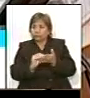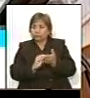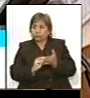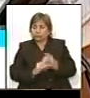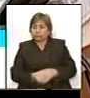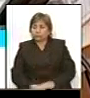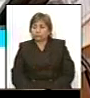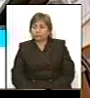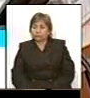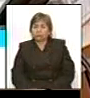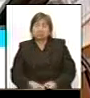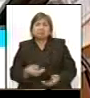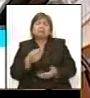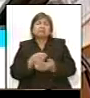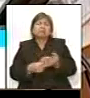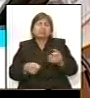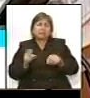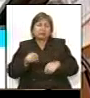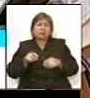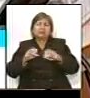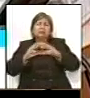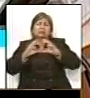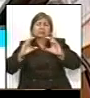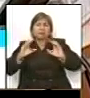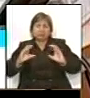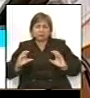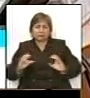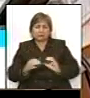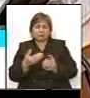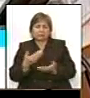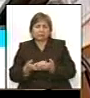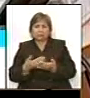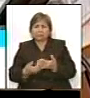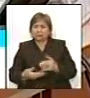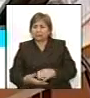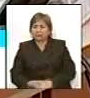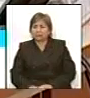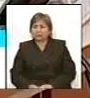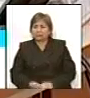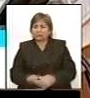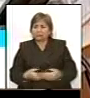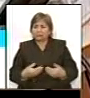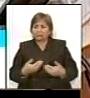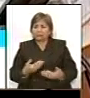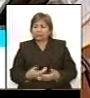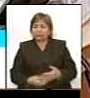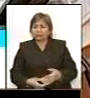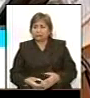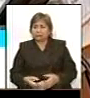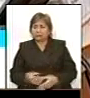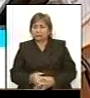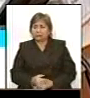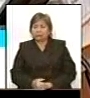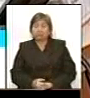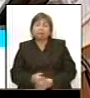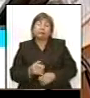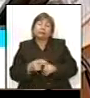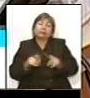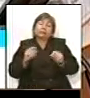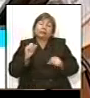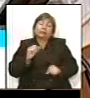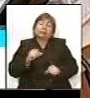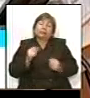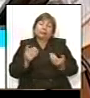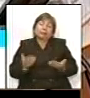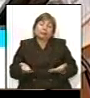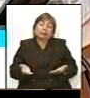¿para qué necesitas un certificado de búsqueda catastral? Bueno, para descartar la duplicidad posiblemente. Pero si yo